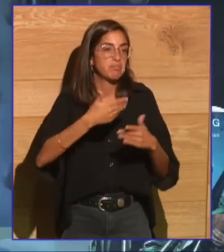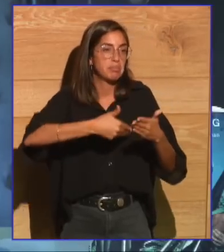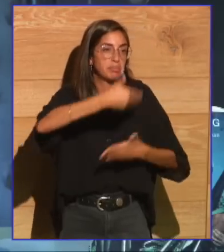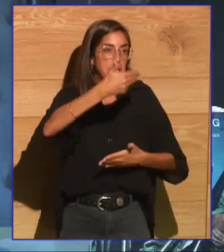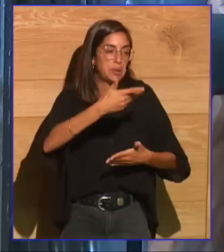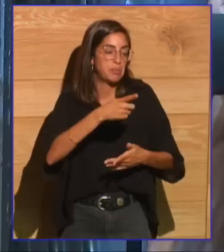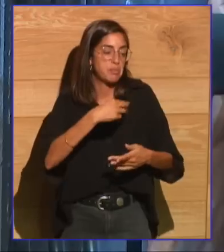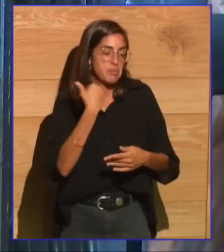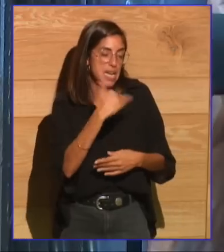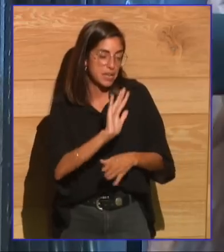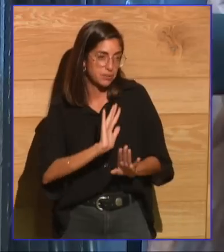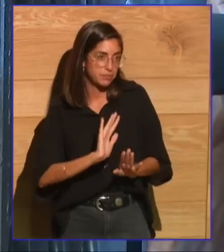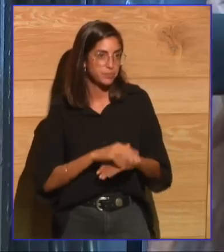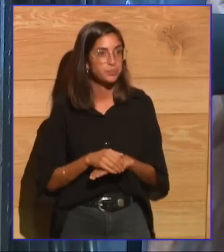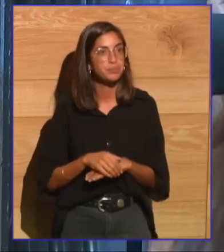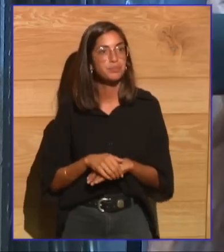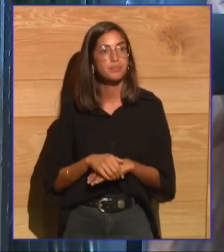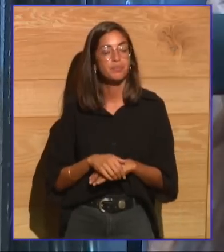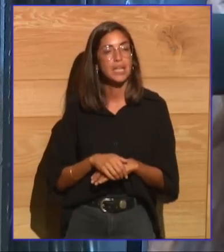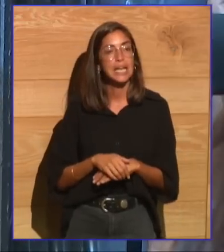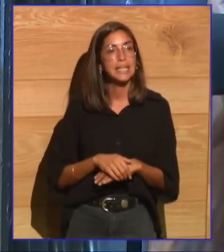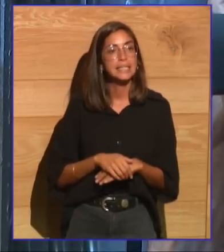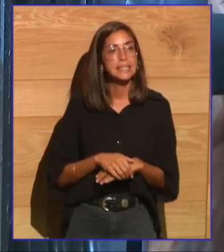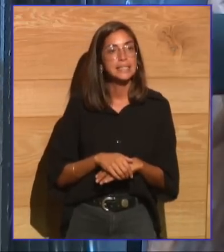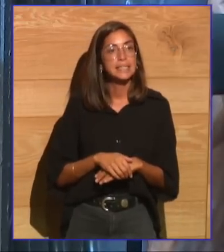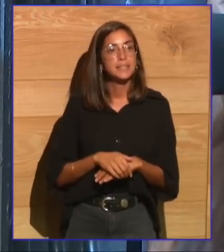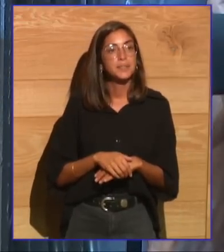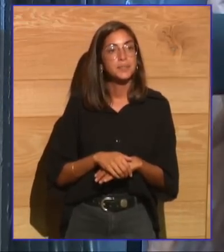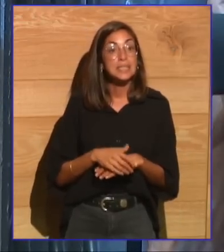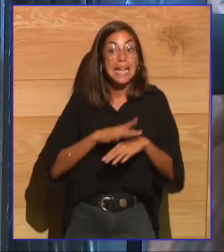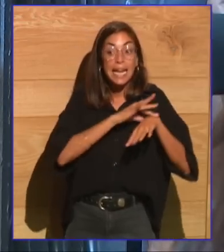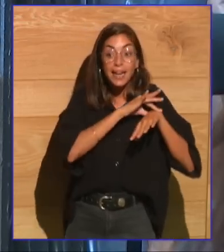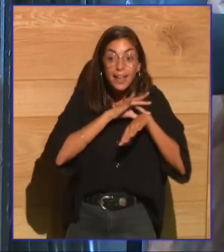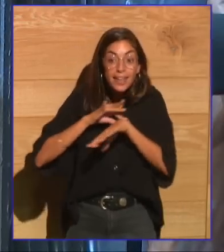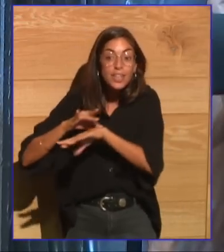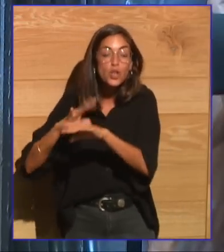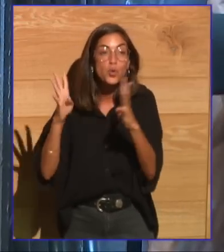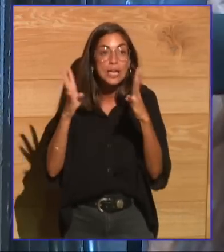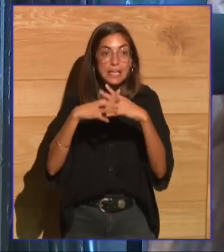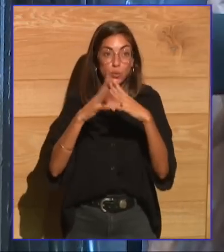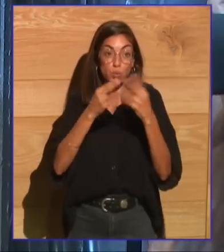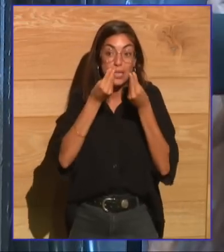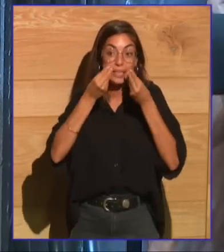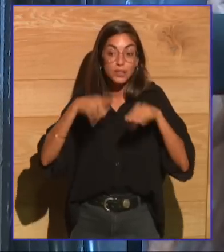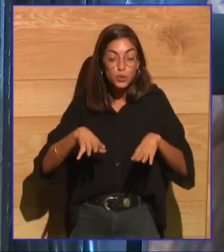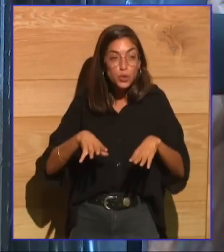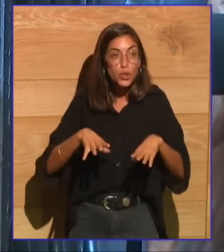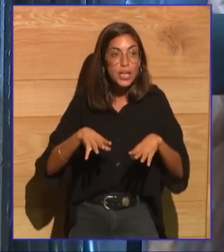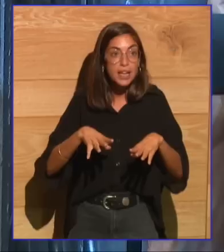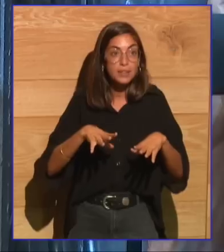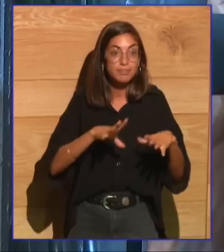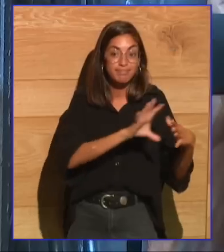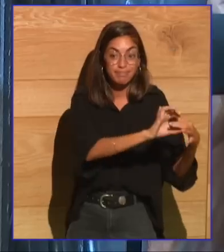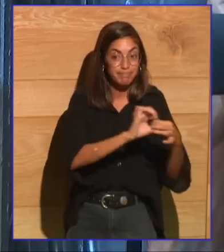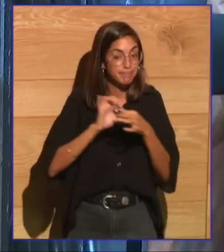el el llanero el guión estructural de la historia está basado en una